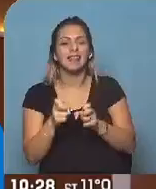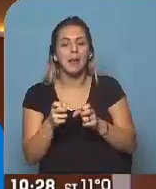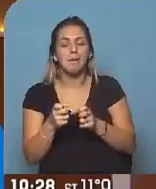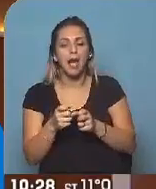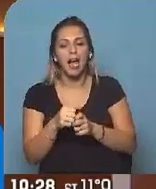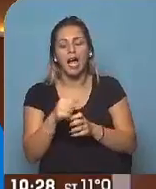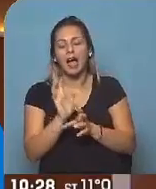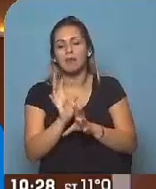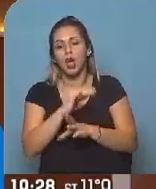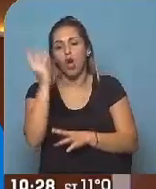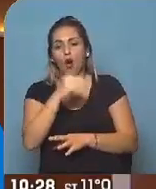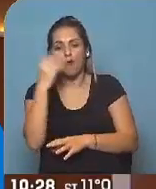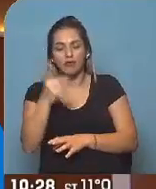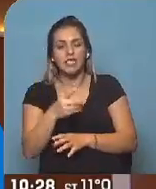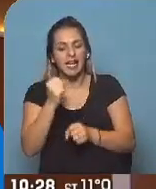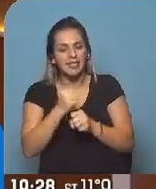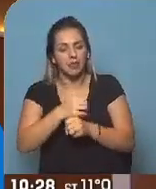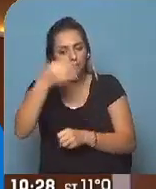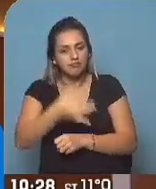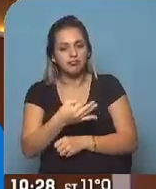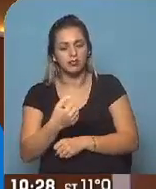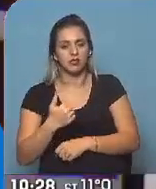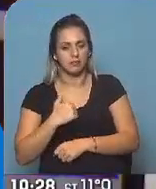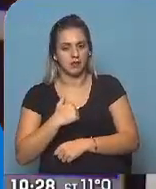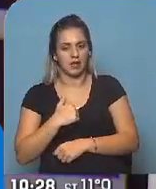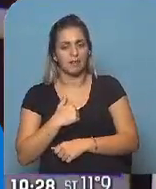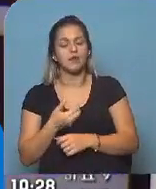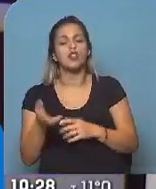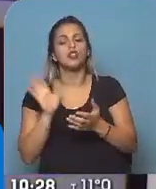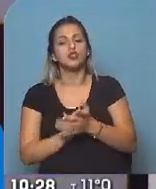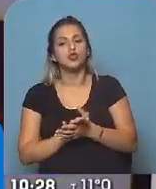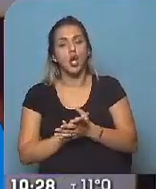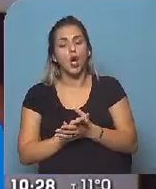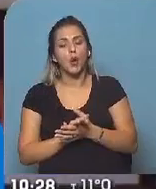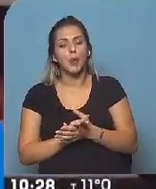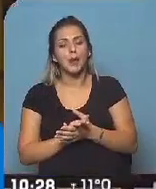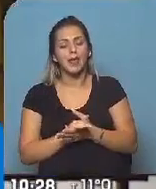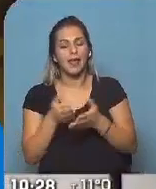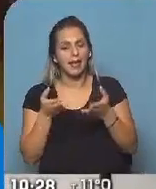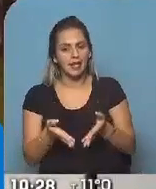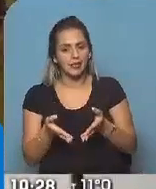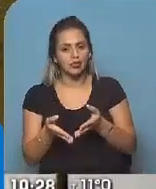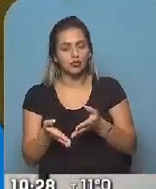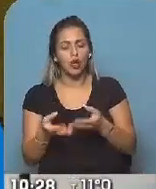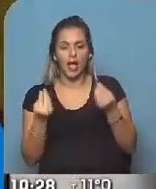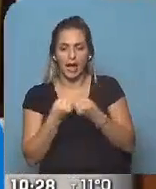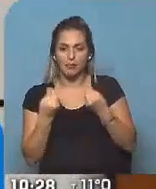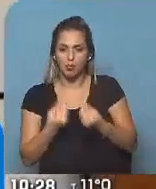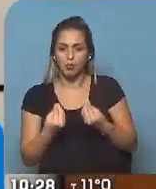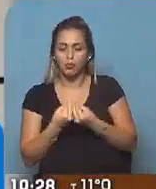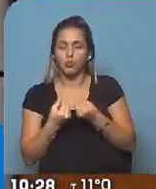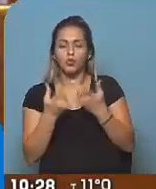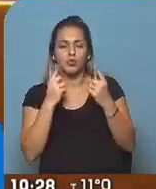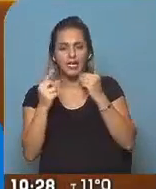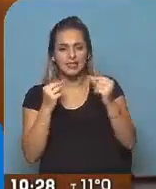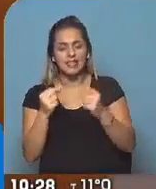en cuanto a la misión específica de las Fuerzas Armadas. Con respecto a esa misión, ha recibido muchas críticas, como recién escuchábamos,